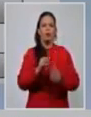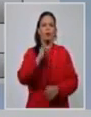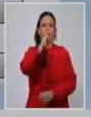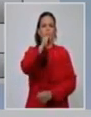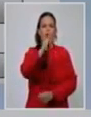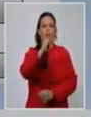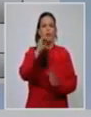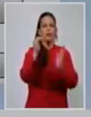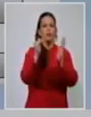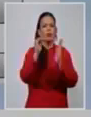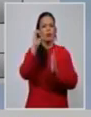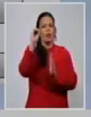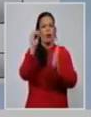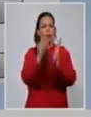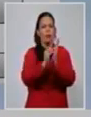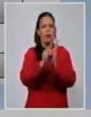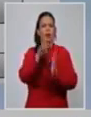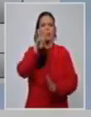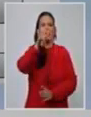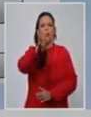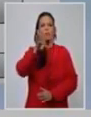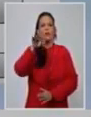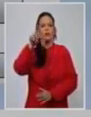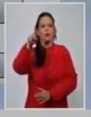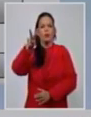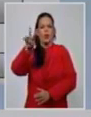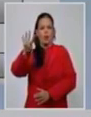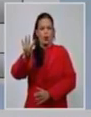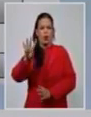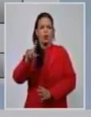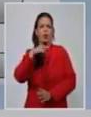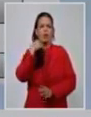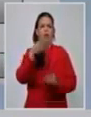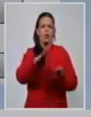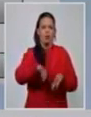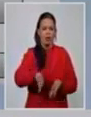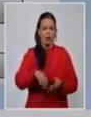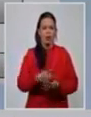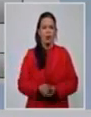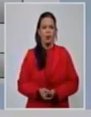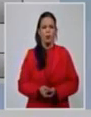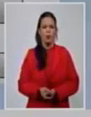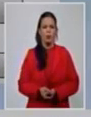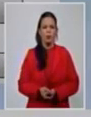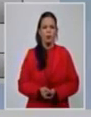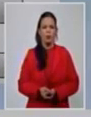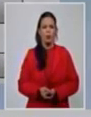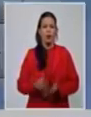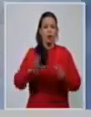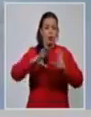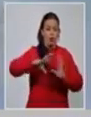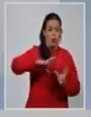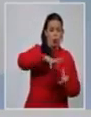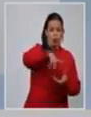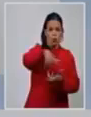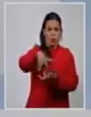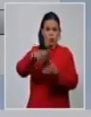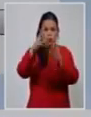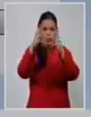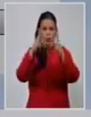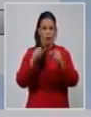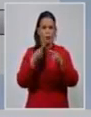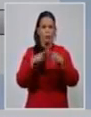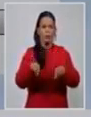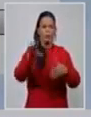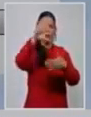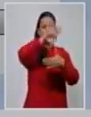2.060.614 fallecidos, con una letalidad del 2,13. Ese es el mundo. Ahora las Américas, que como hemos dicho, la